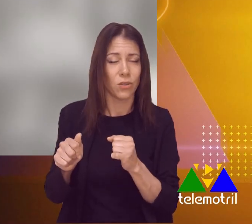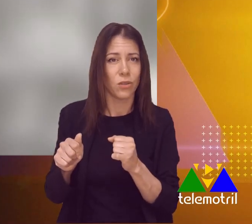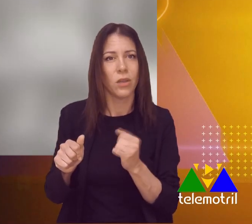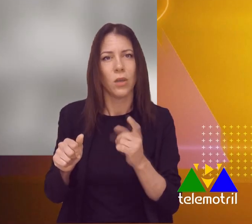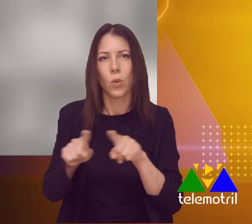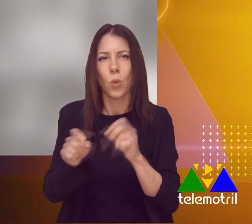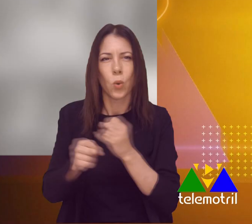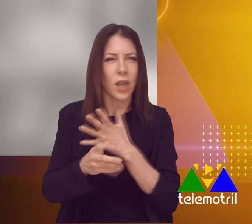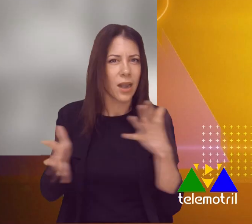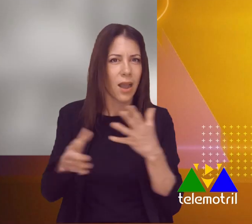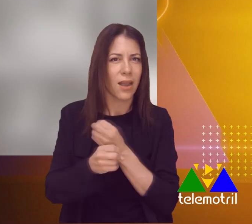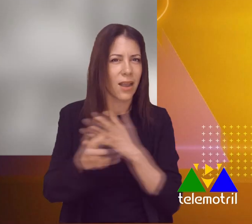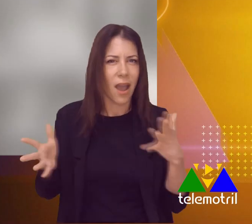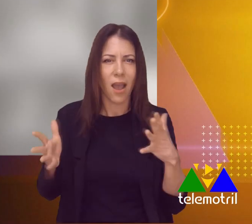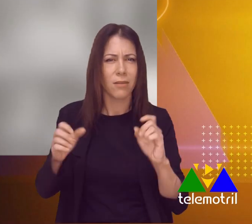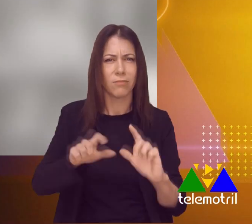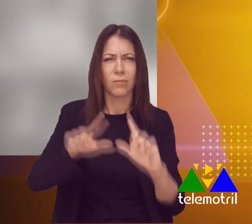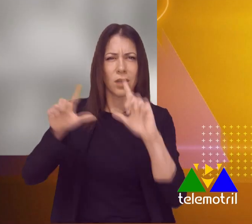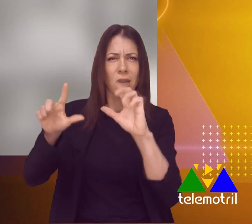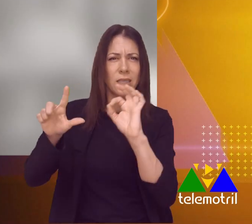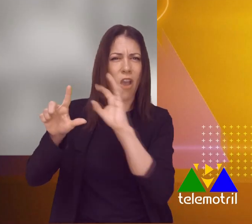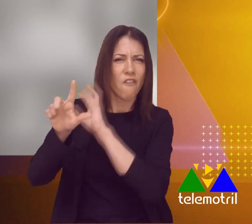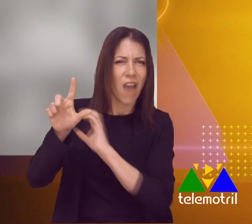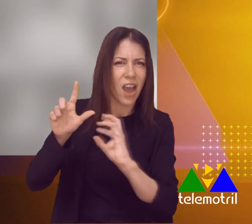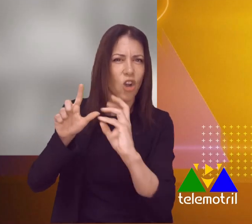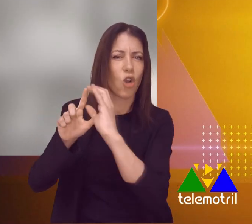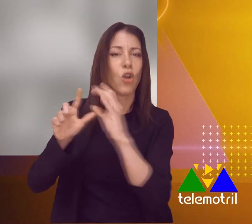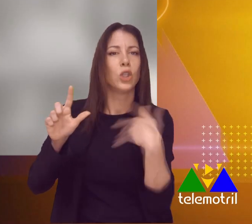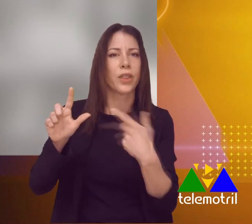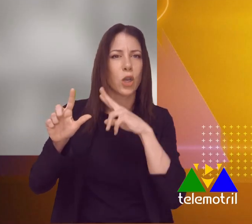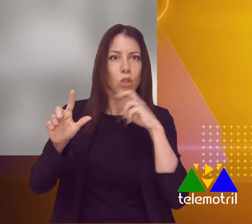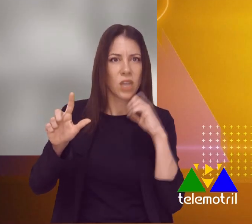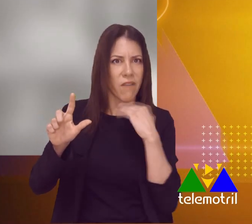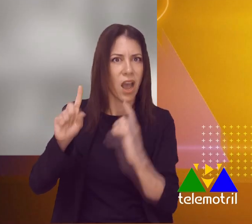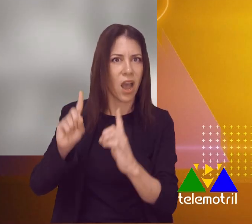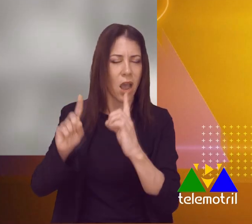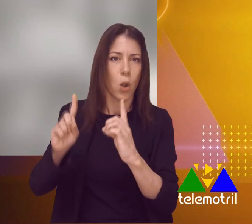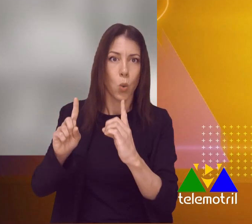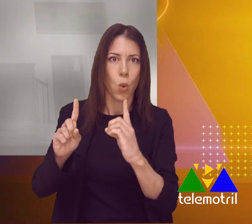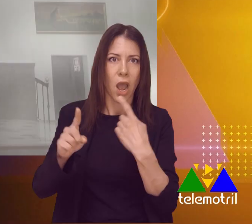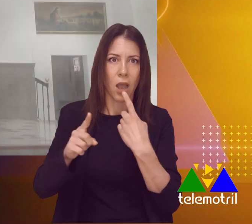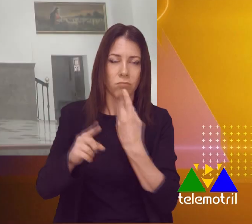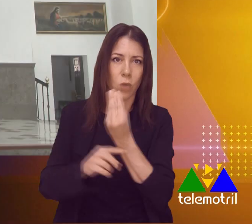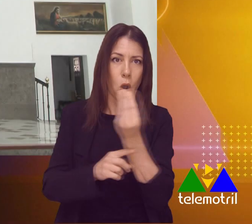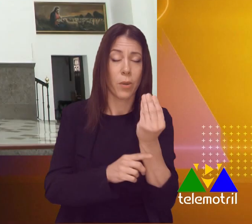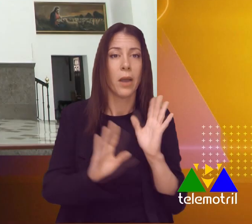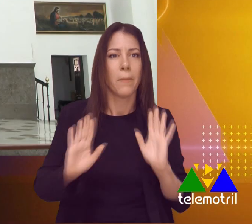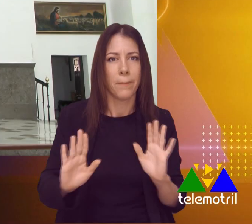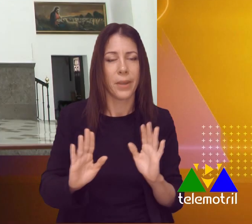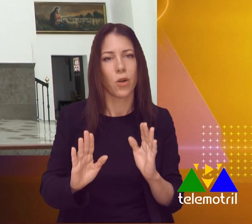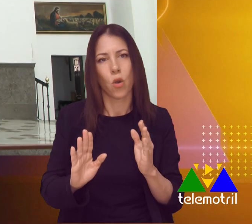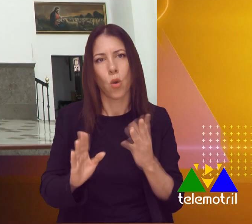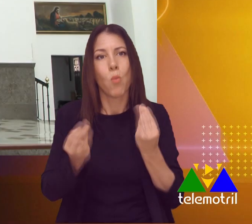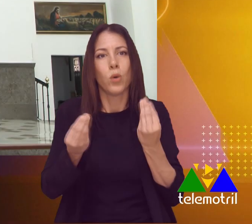un grandísimo retablo barroco, se conservan en algunas fotos, ¿no? Y a mala,